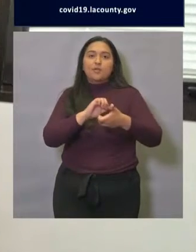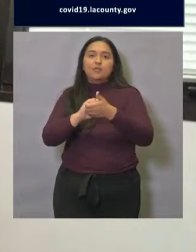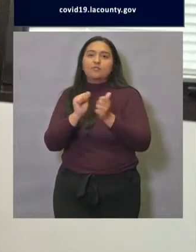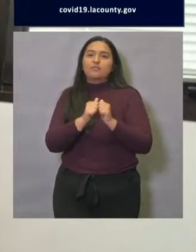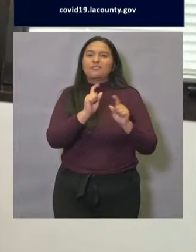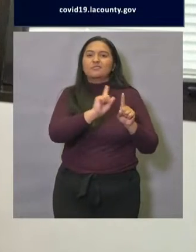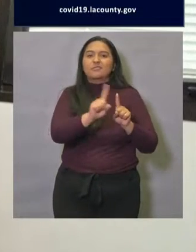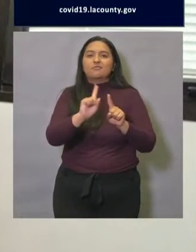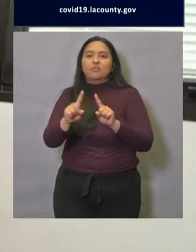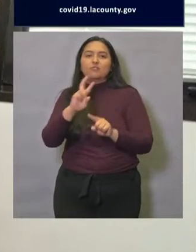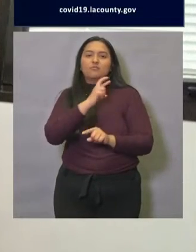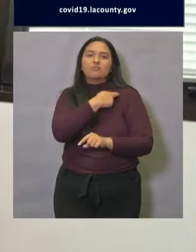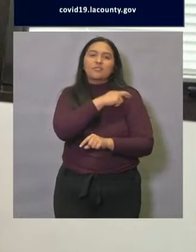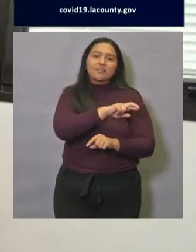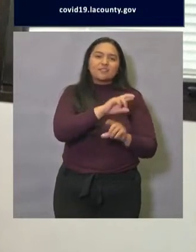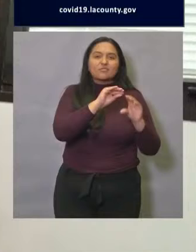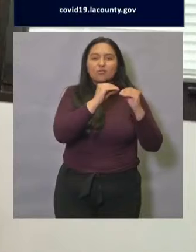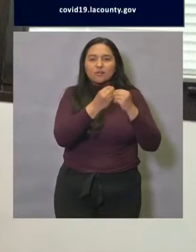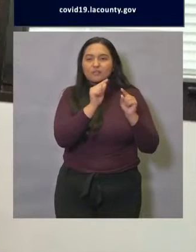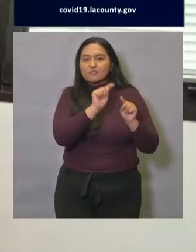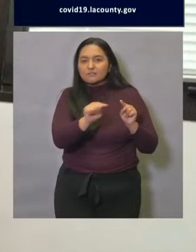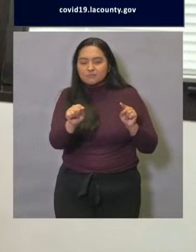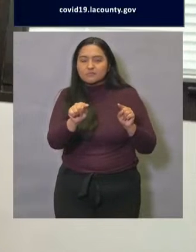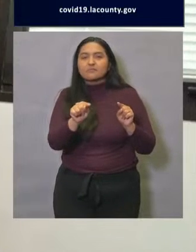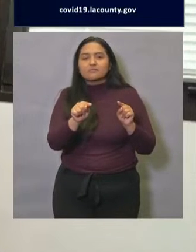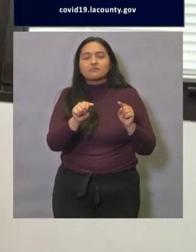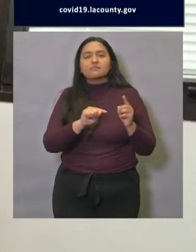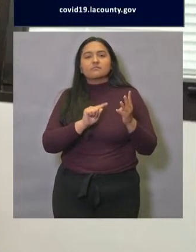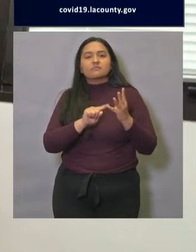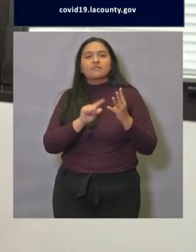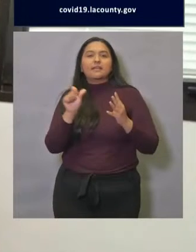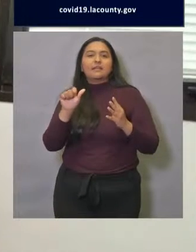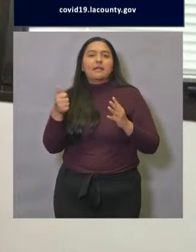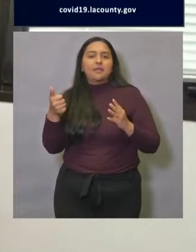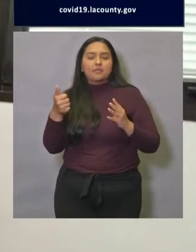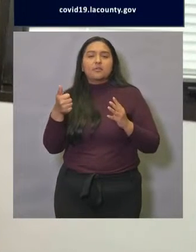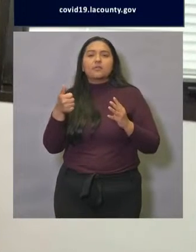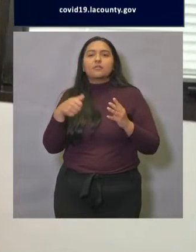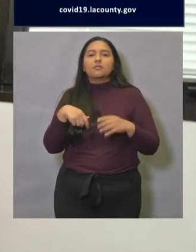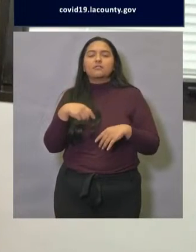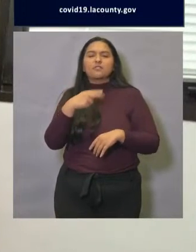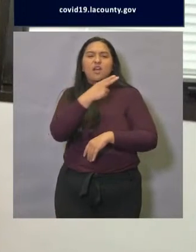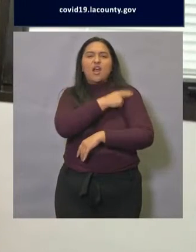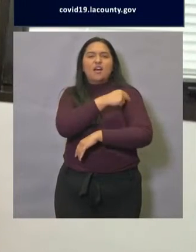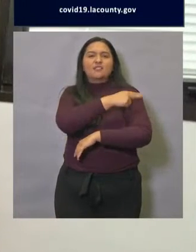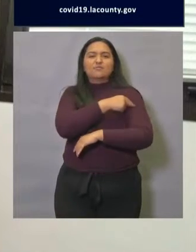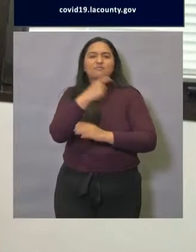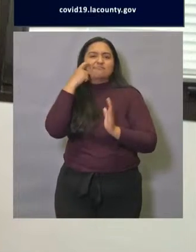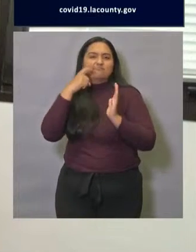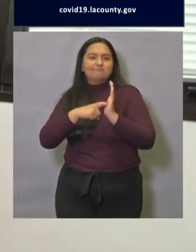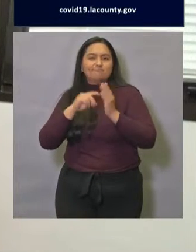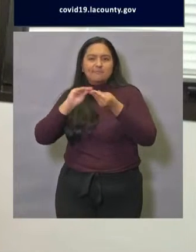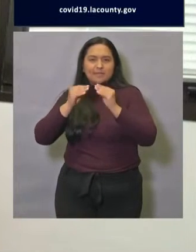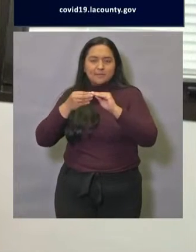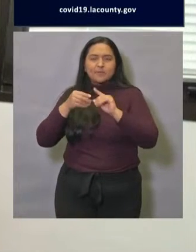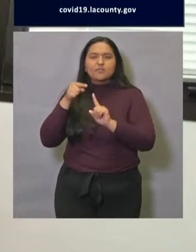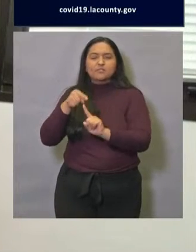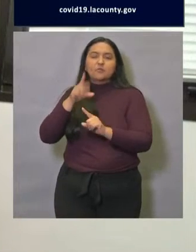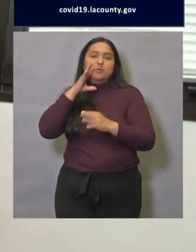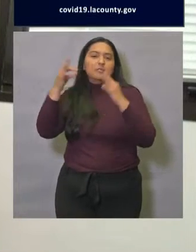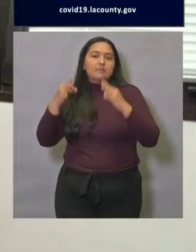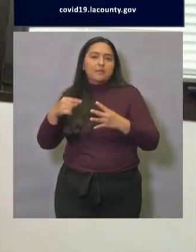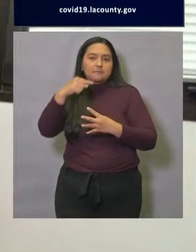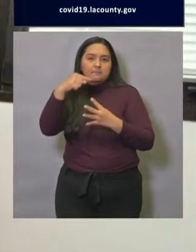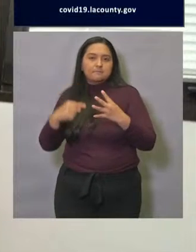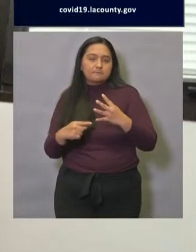algunas tendencias alentadoras que estamos notando entre las personas hospitalizadas por COVID-19. First